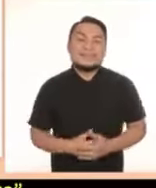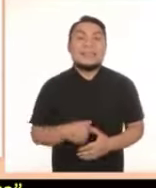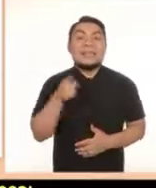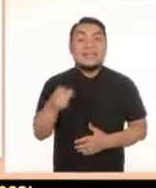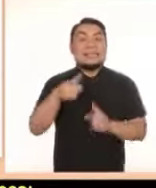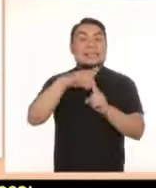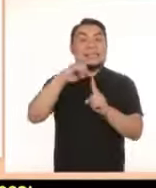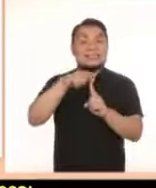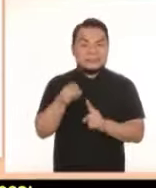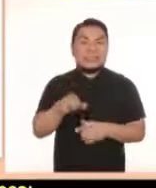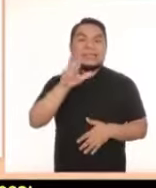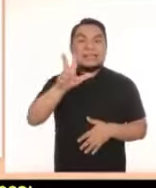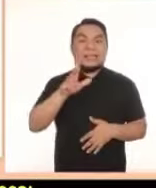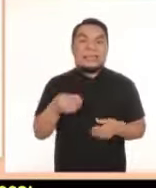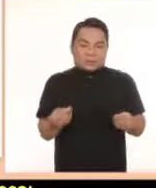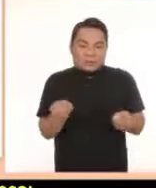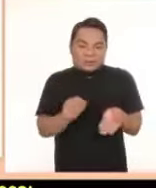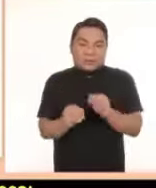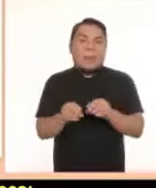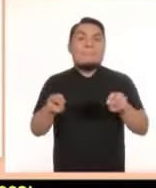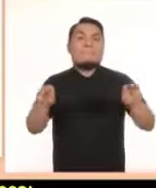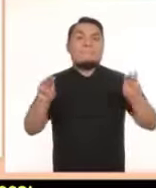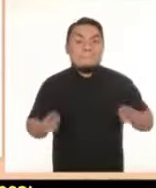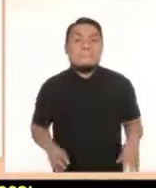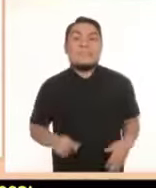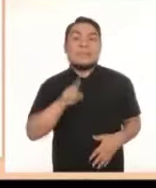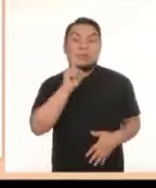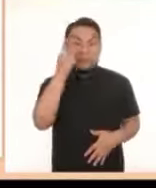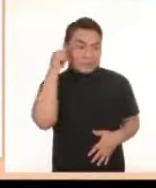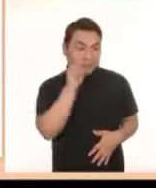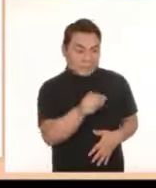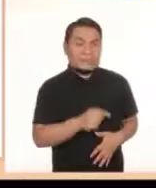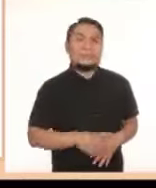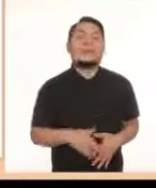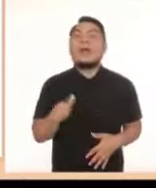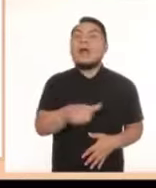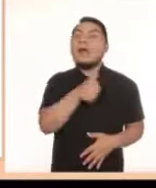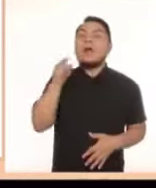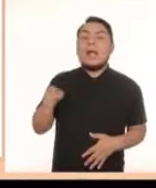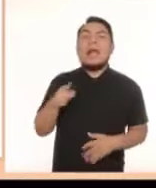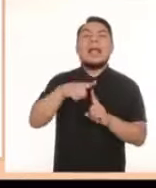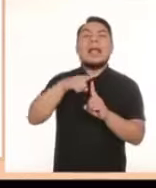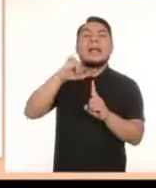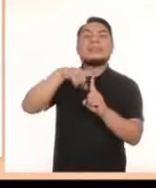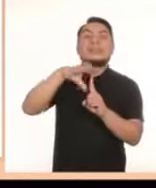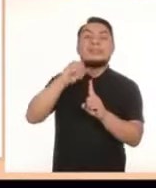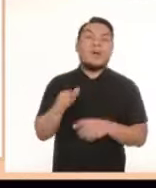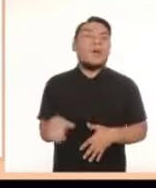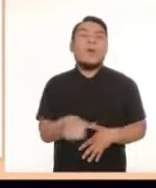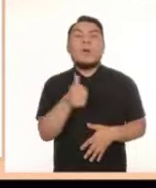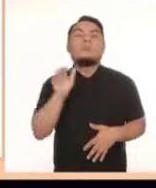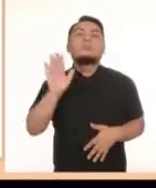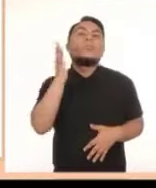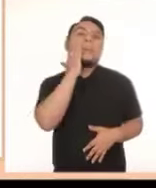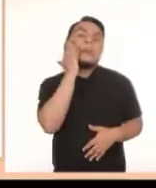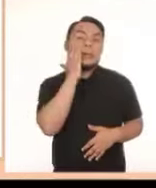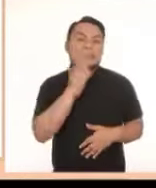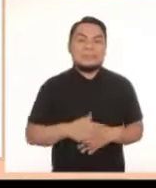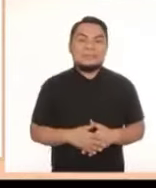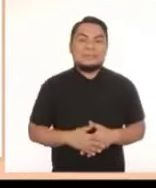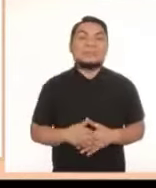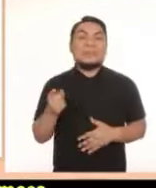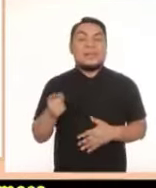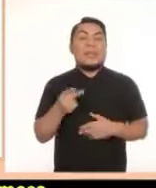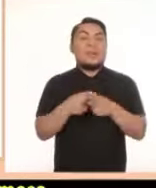felicito! Tita coloca las tres servilletas en la mesa. Una para ella, otra para Tito y otra para su